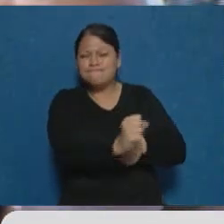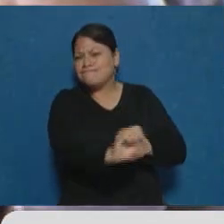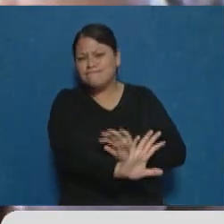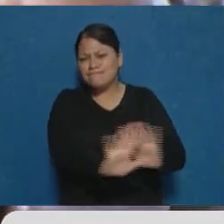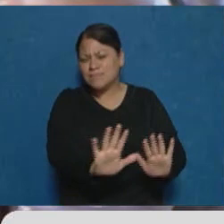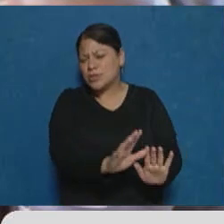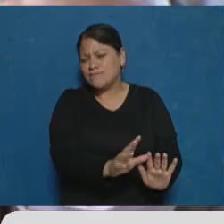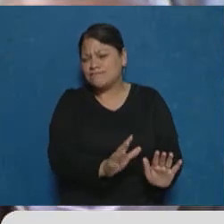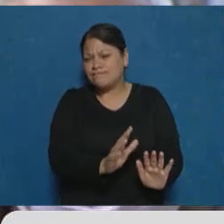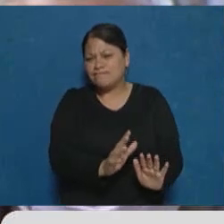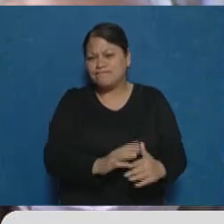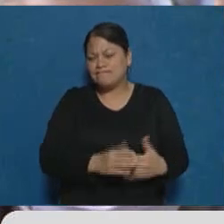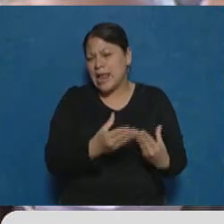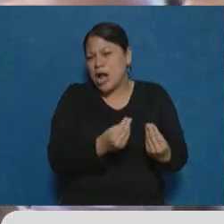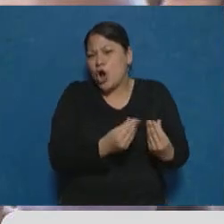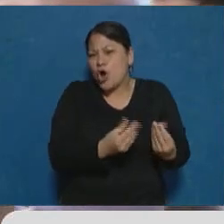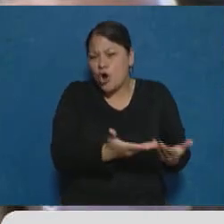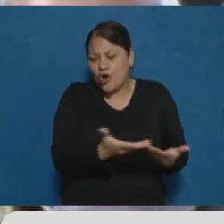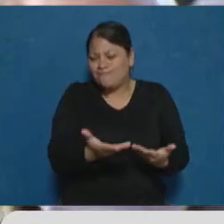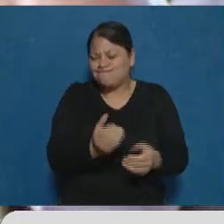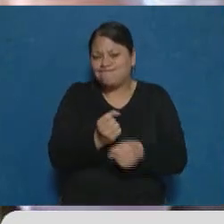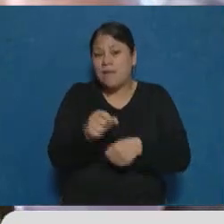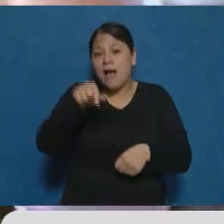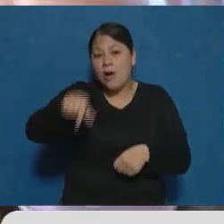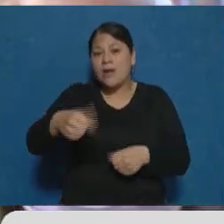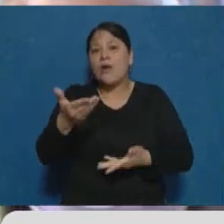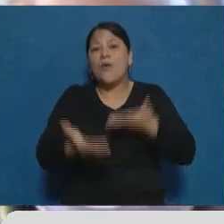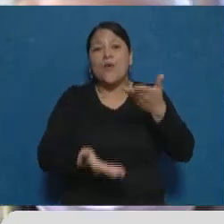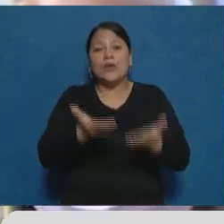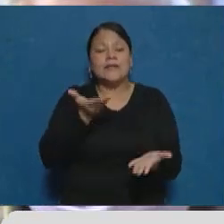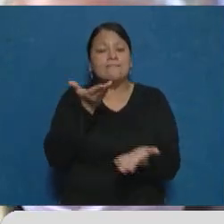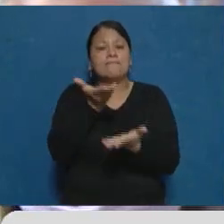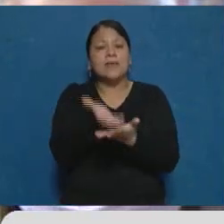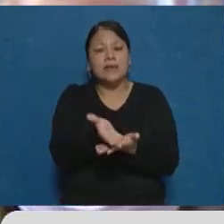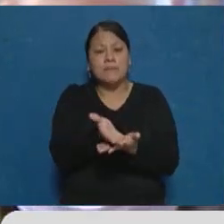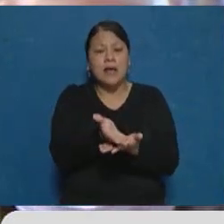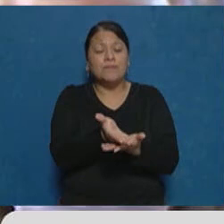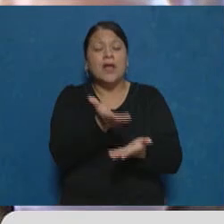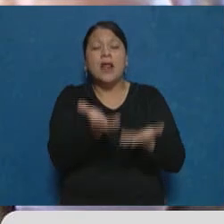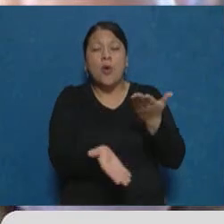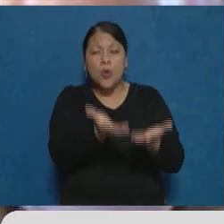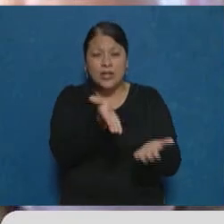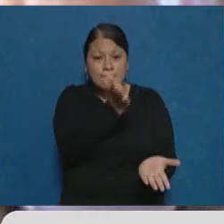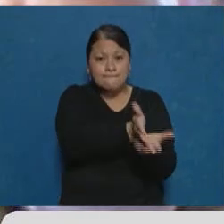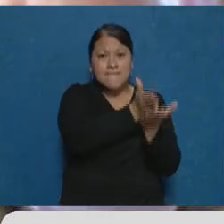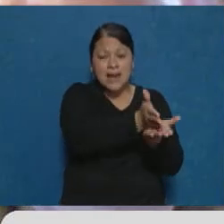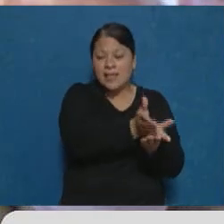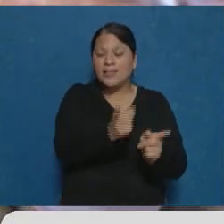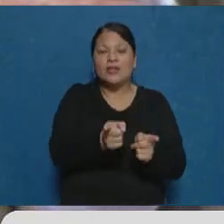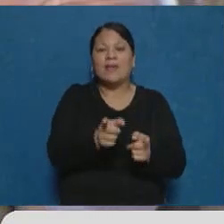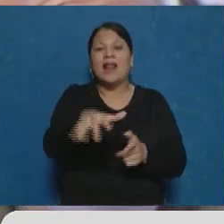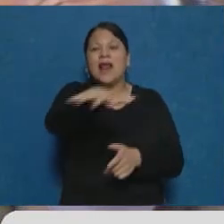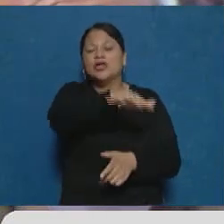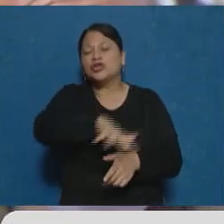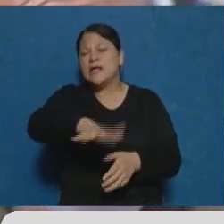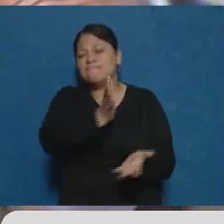muy cobarde, y por eso no estamos pidiendo justicia, no únicamente la penal, sino también la condena social de toda la sociedad